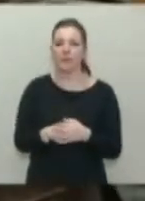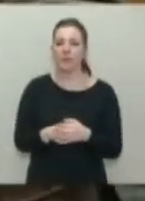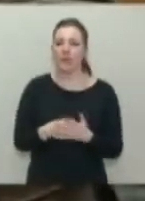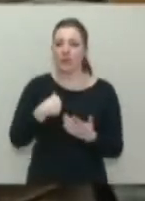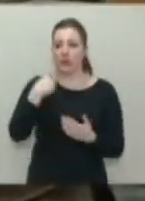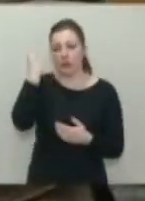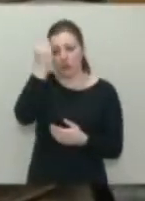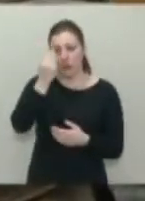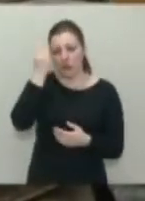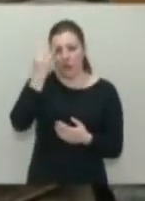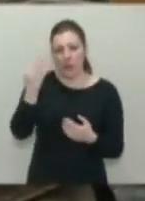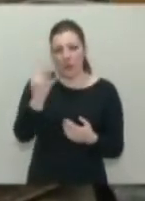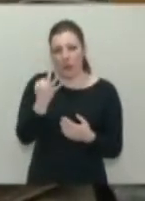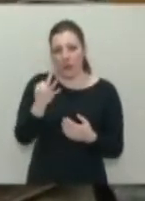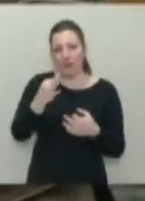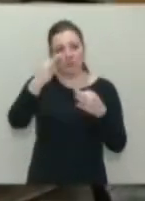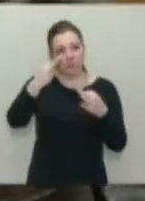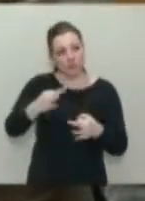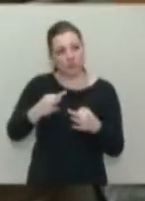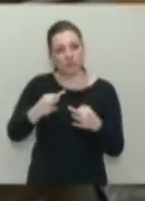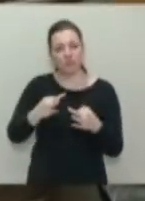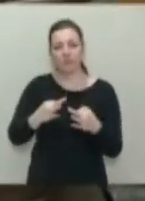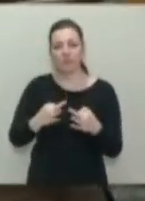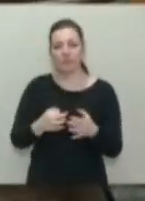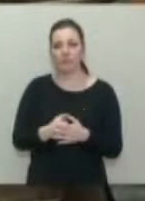que hay que hacer alguna precisión de índole,